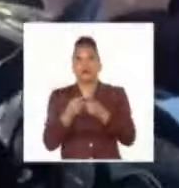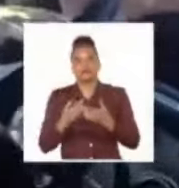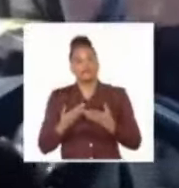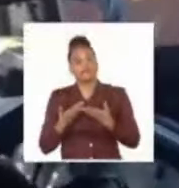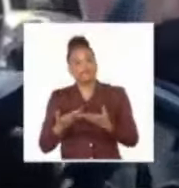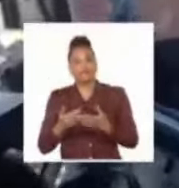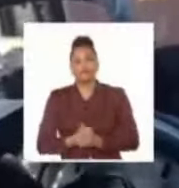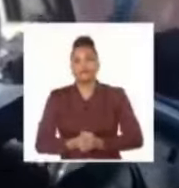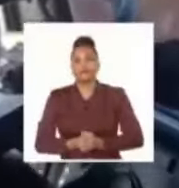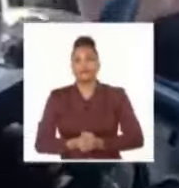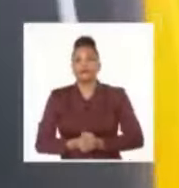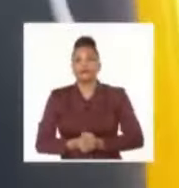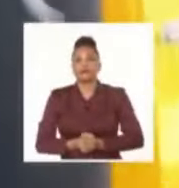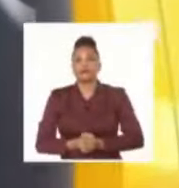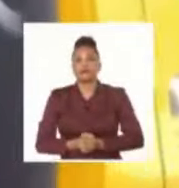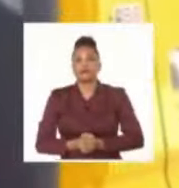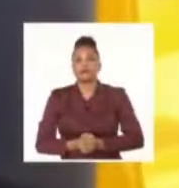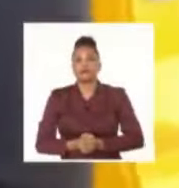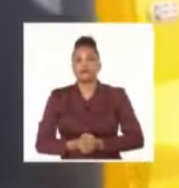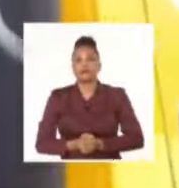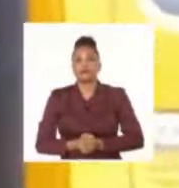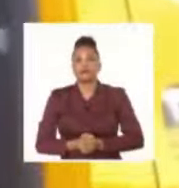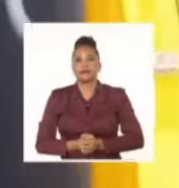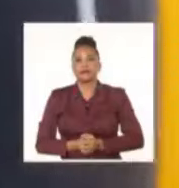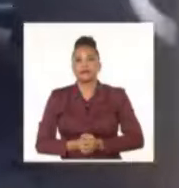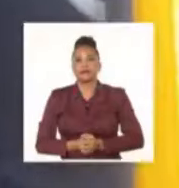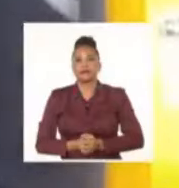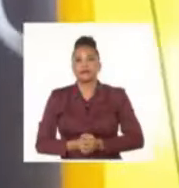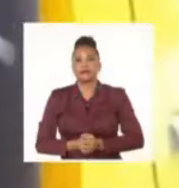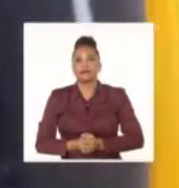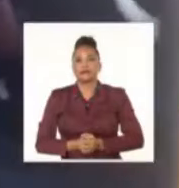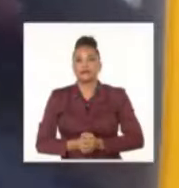partida fue solo un hasta pronto.